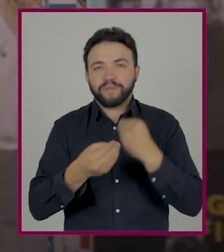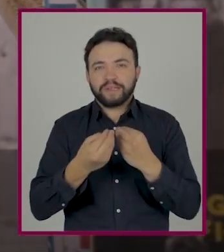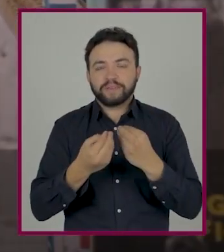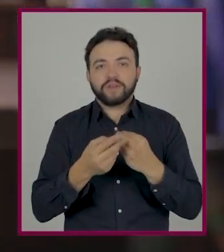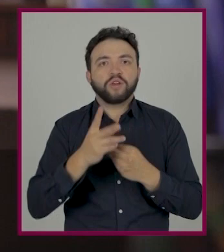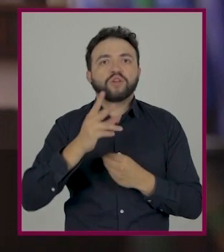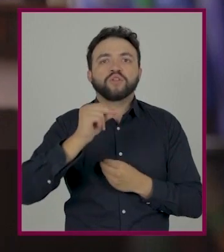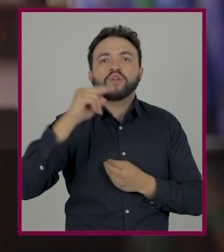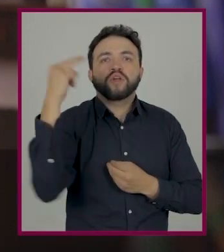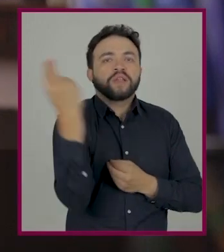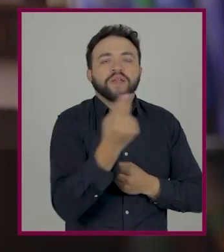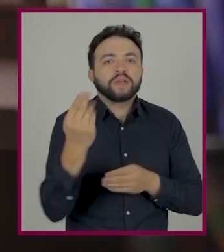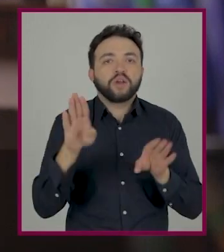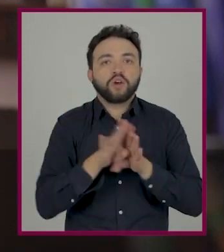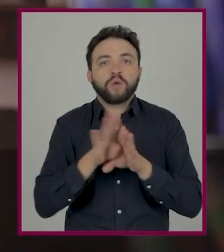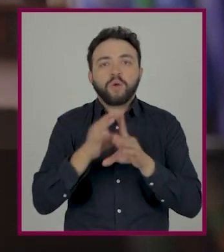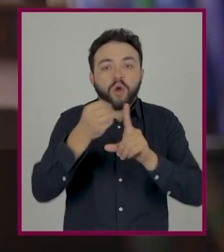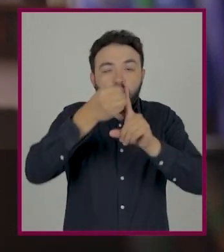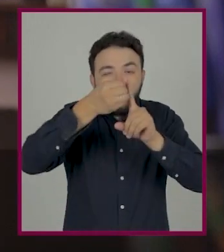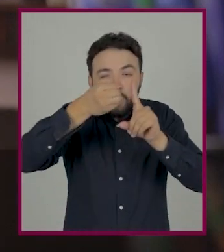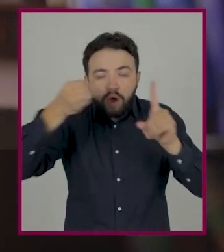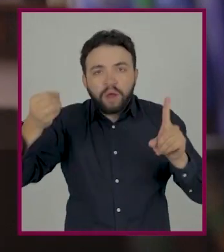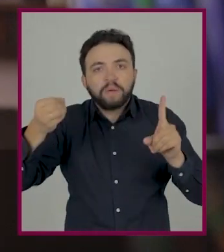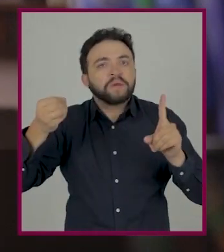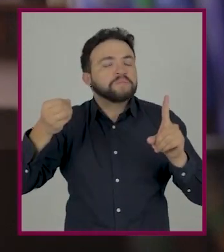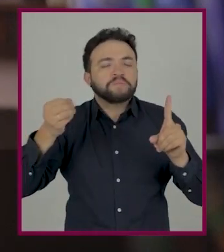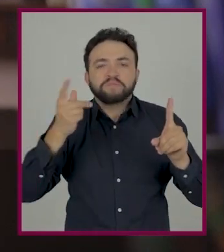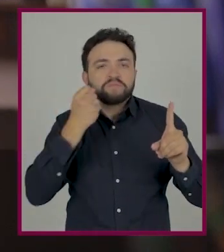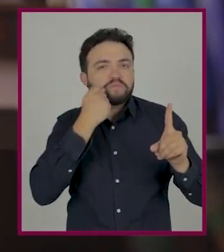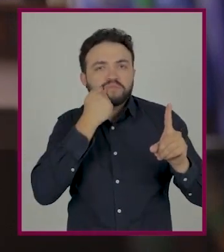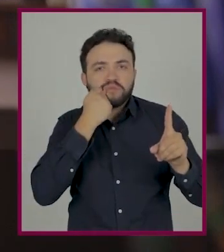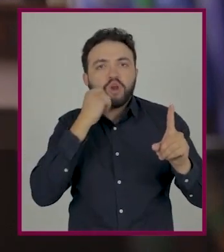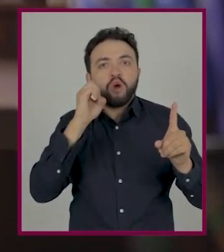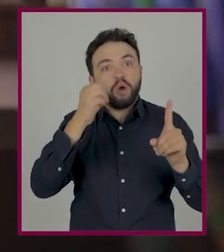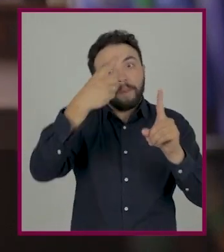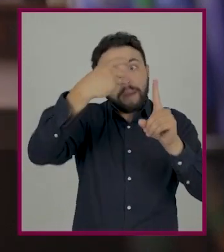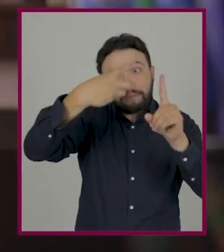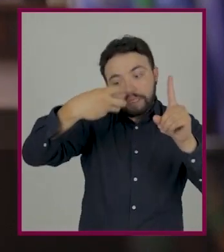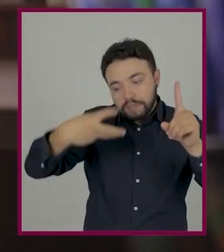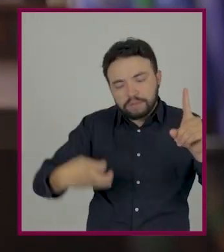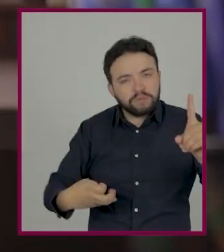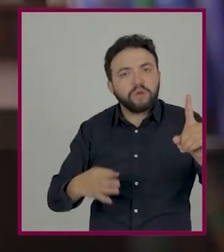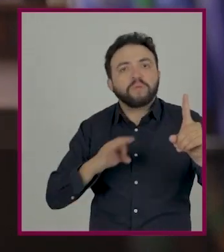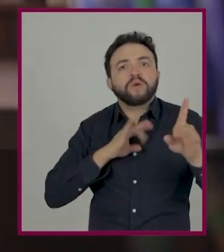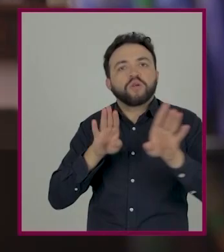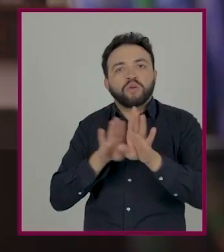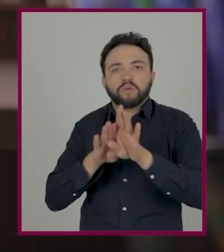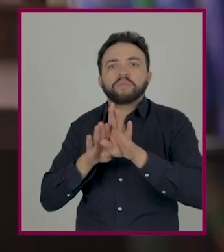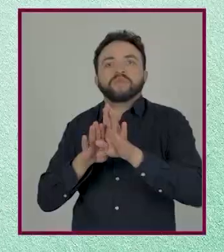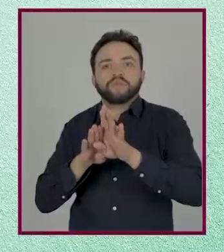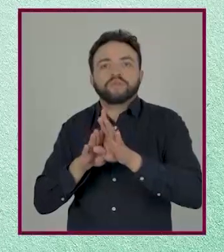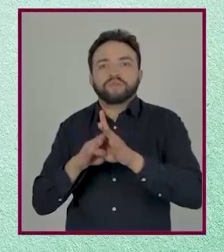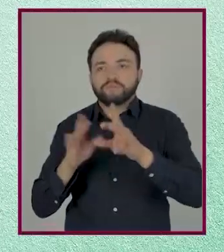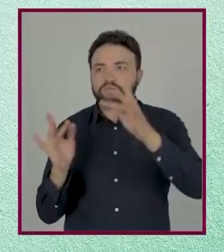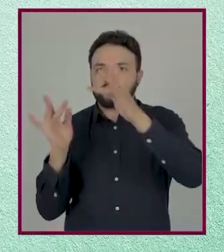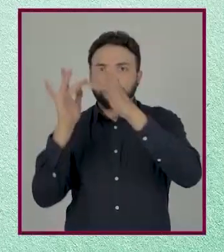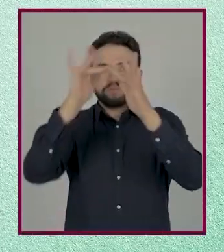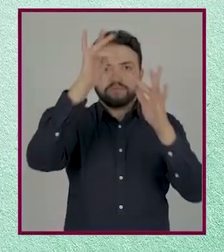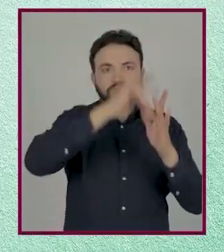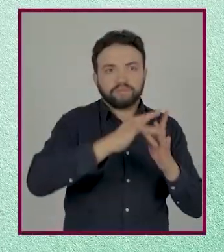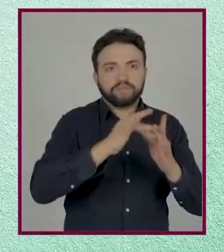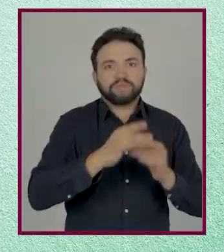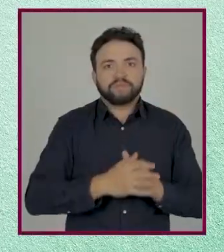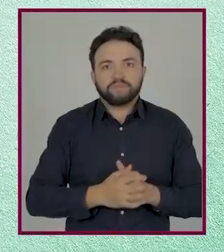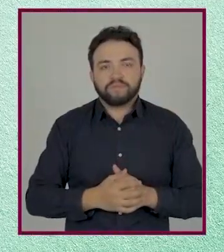refieres con eso? Pues que no necesariamente tienen un orden o una jerarquía, pueden estar conectadas entre ellas. Por ejemplo, el ratón